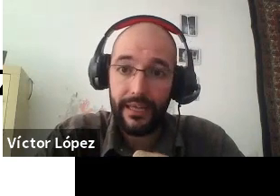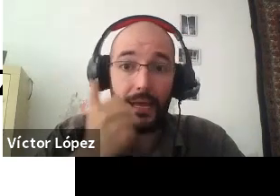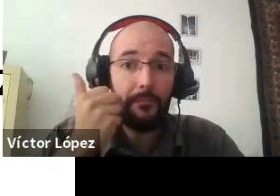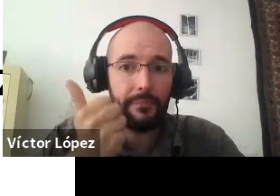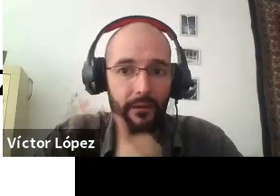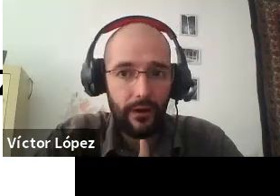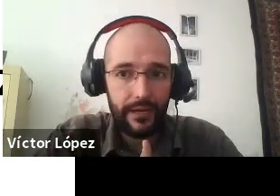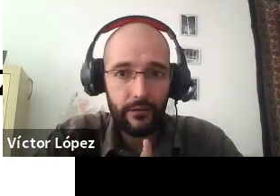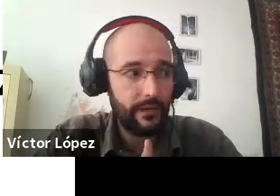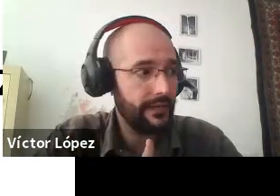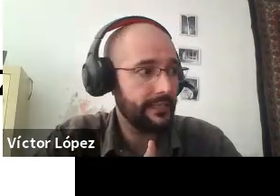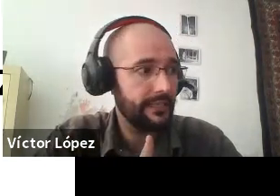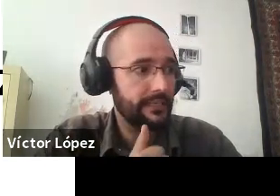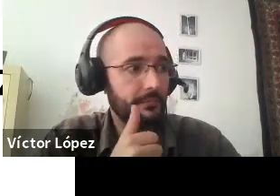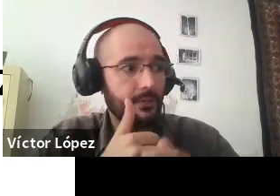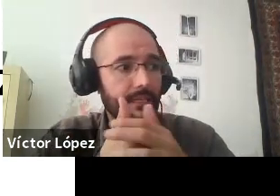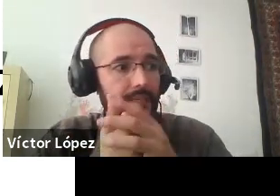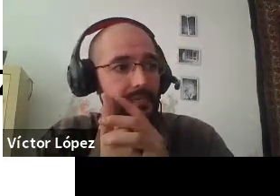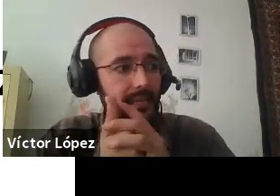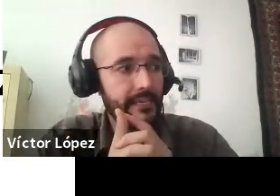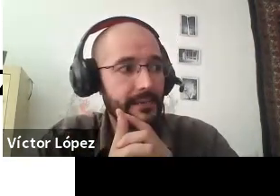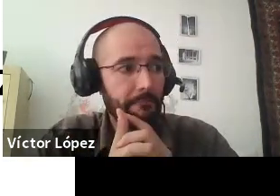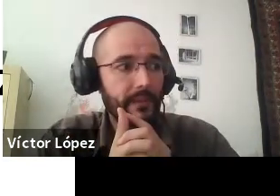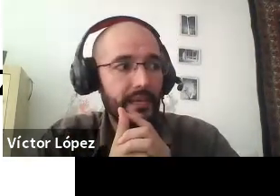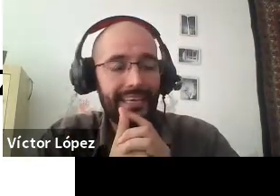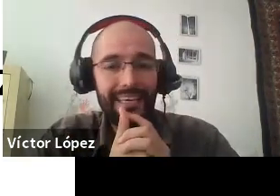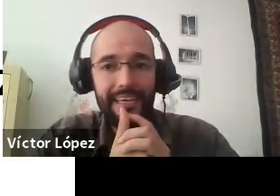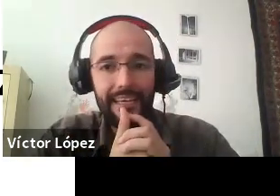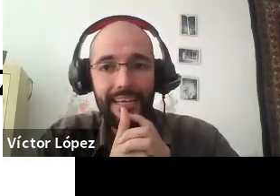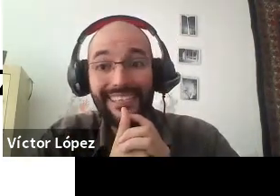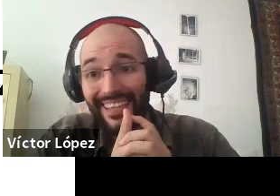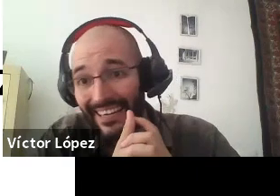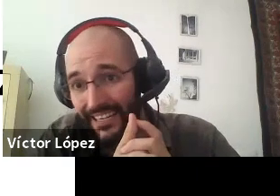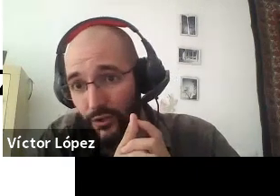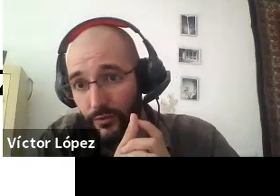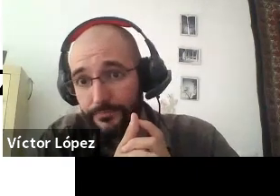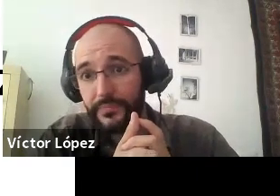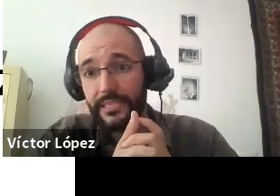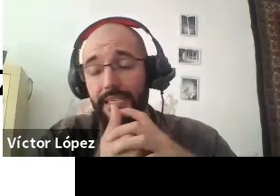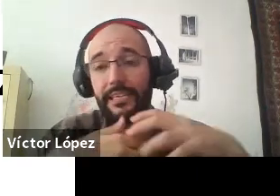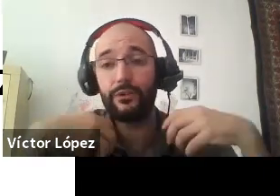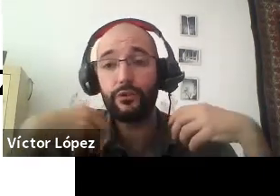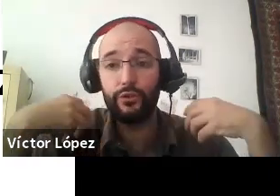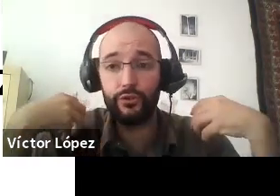qué? En primer lugar, una de las críticas importantes es que existe el riesgo, si nosotros,